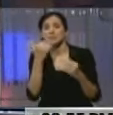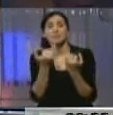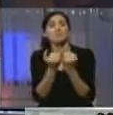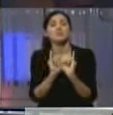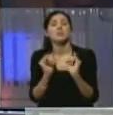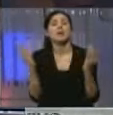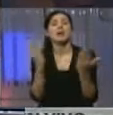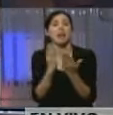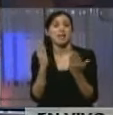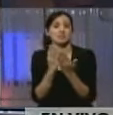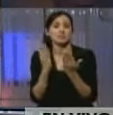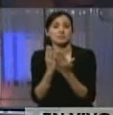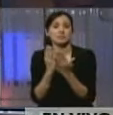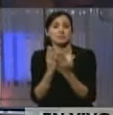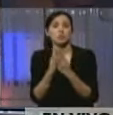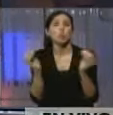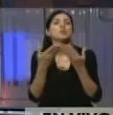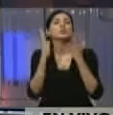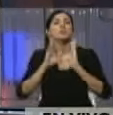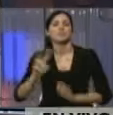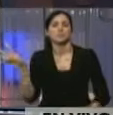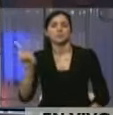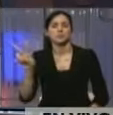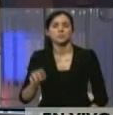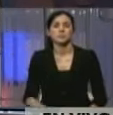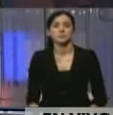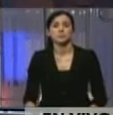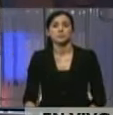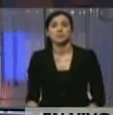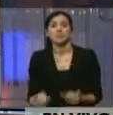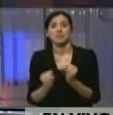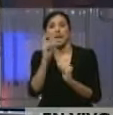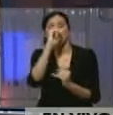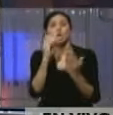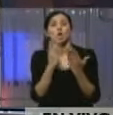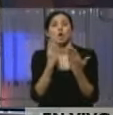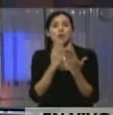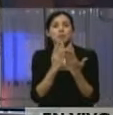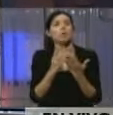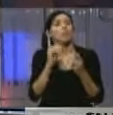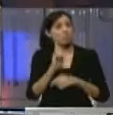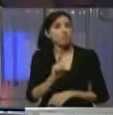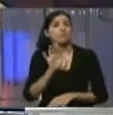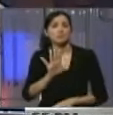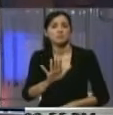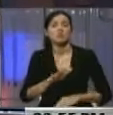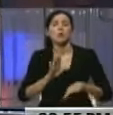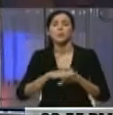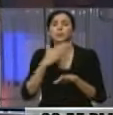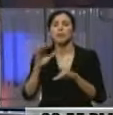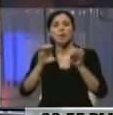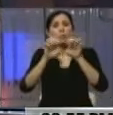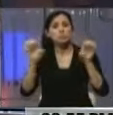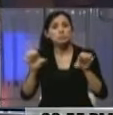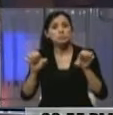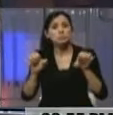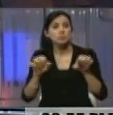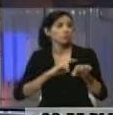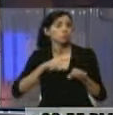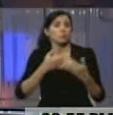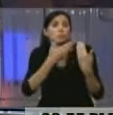el resto de los estudiantes de Venezuela, terminando su año escolar, como debe ser, porque la educación depende de